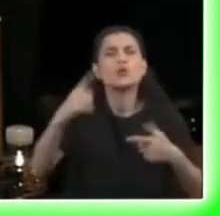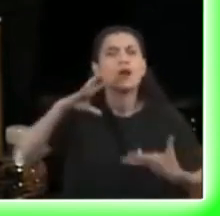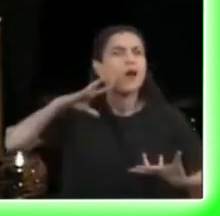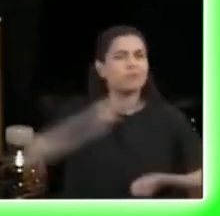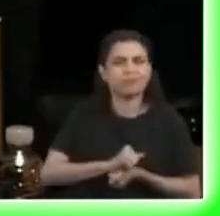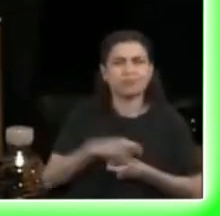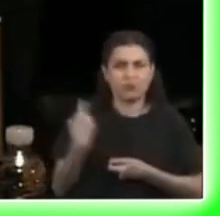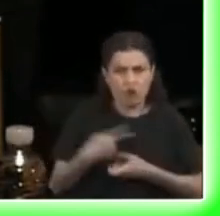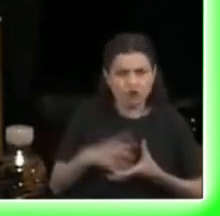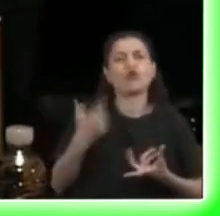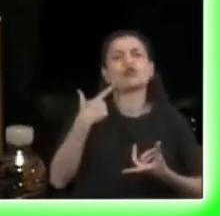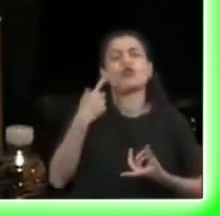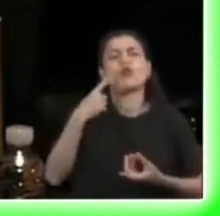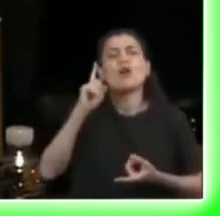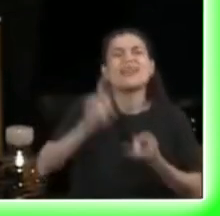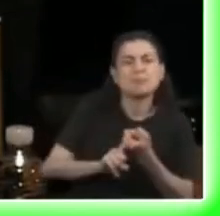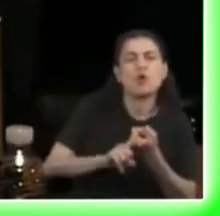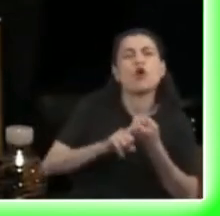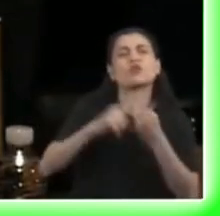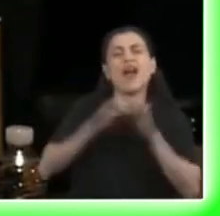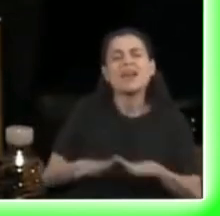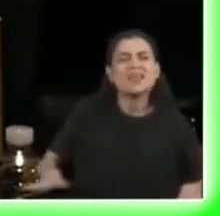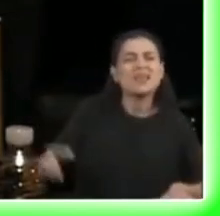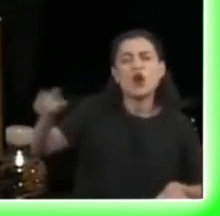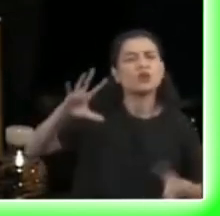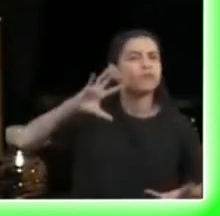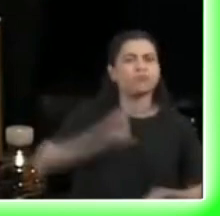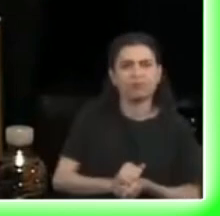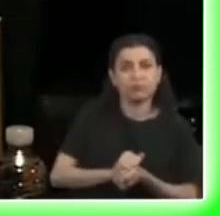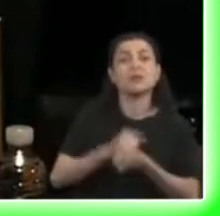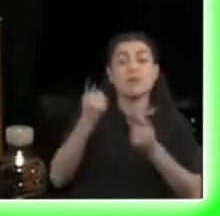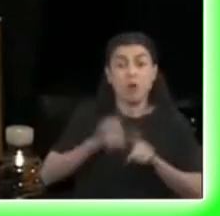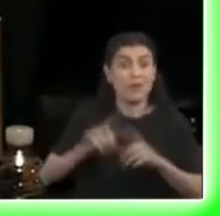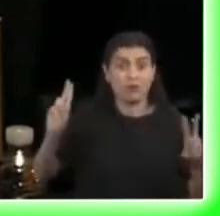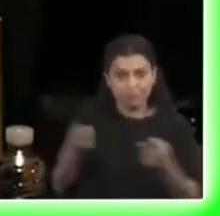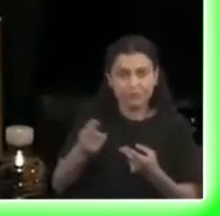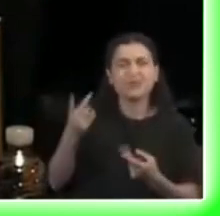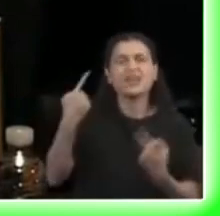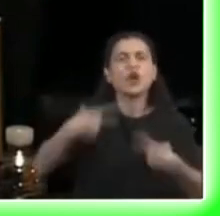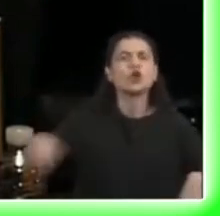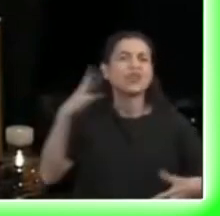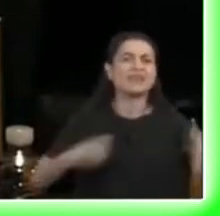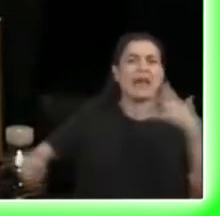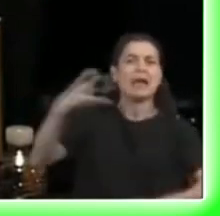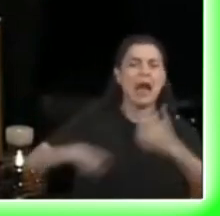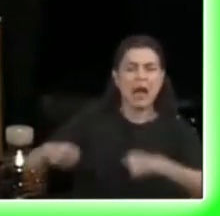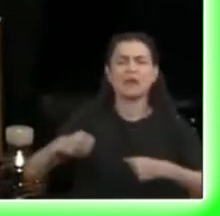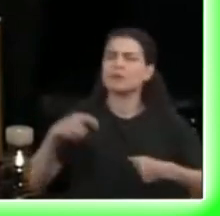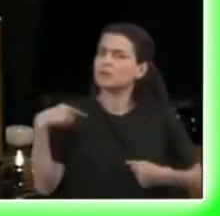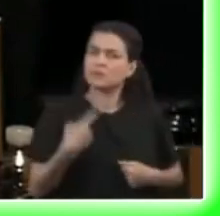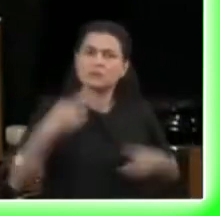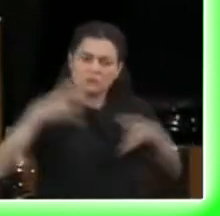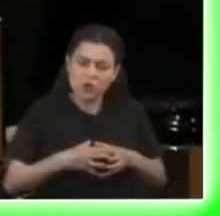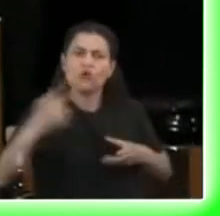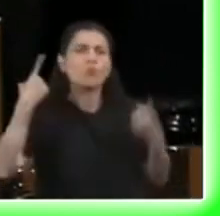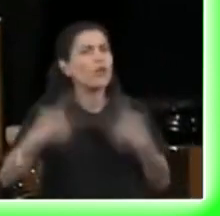nosotros, a nuestras mujeres y a nuestros hijos, y para apoderarse de nuestros despojos. Nosotros, en cambio, luchamos por nuestra vida y